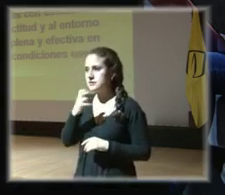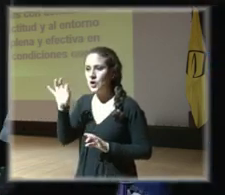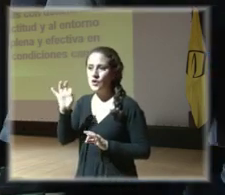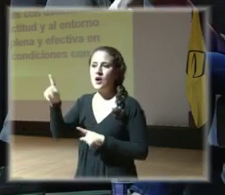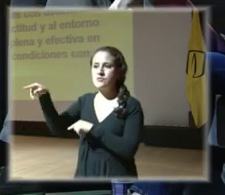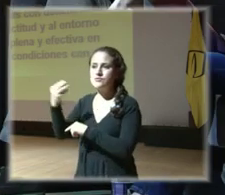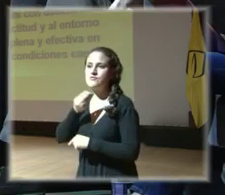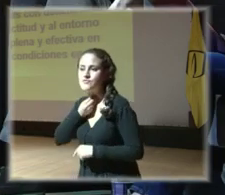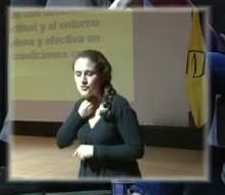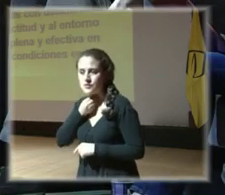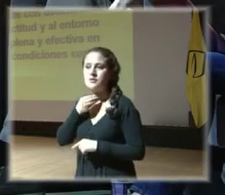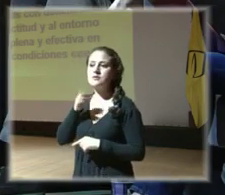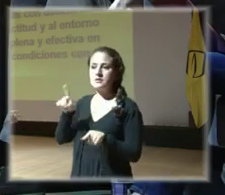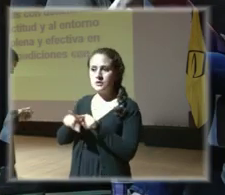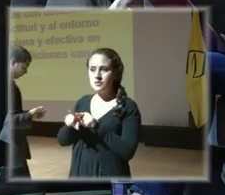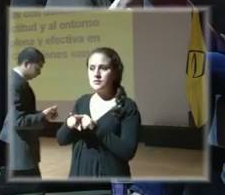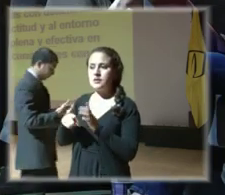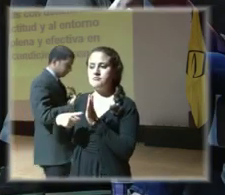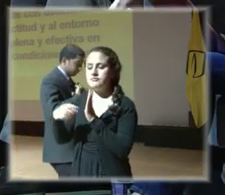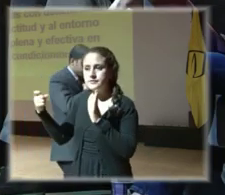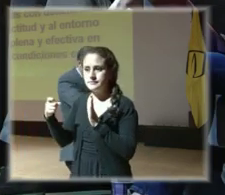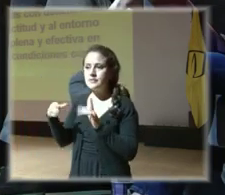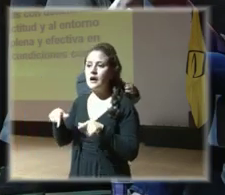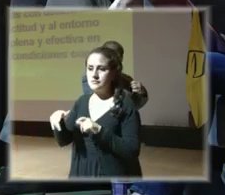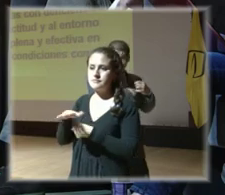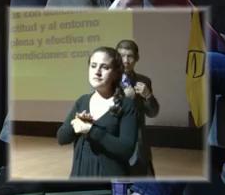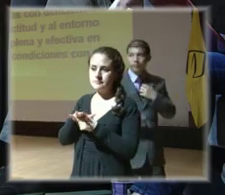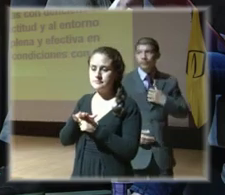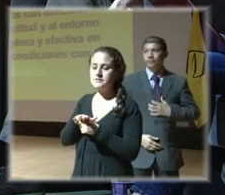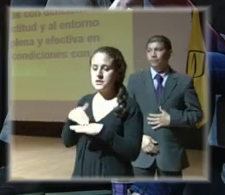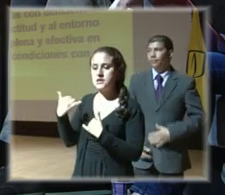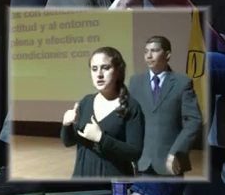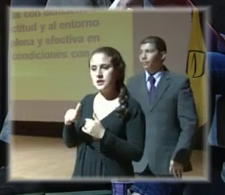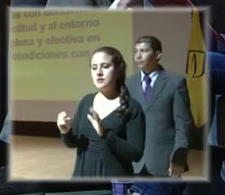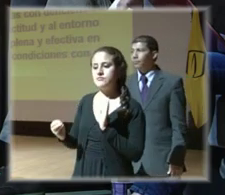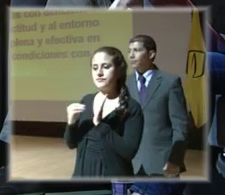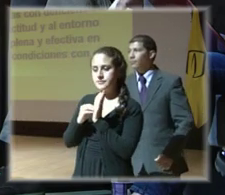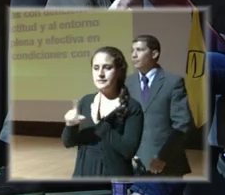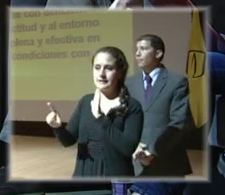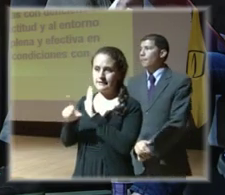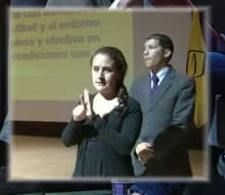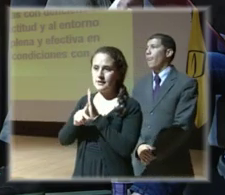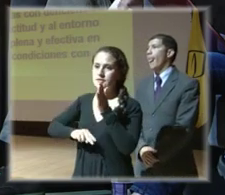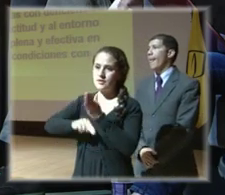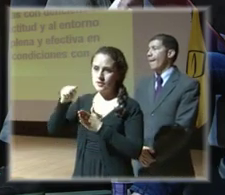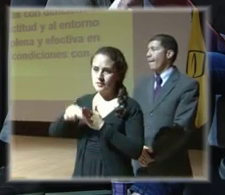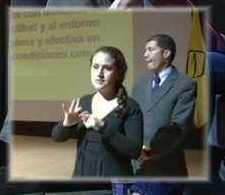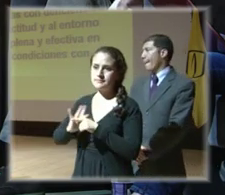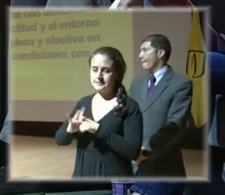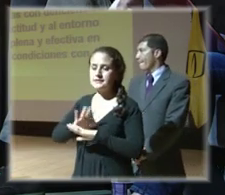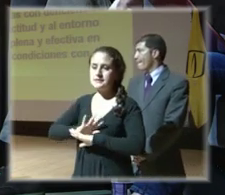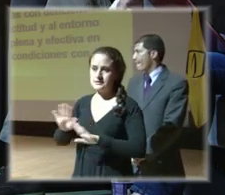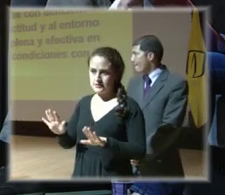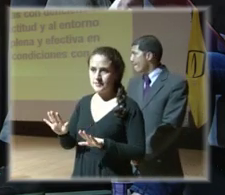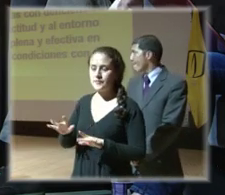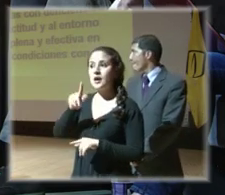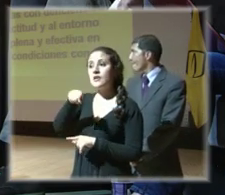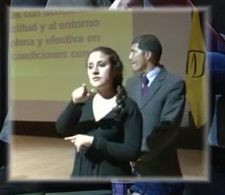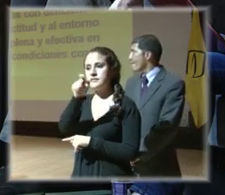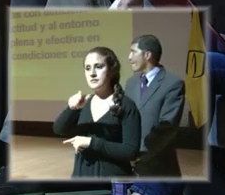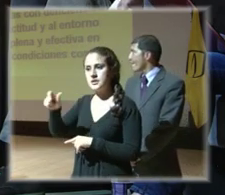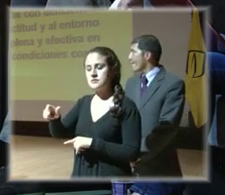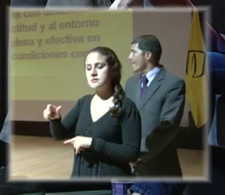mudas. Entonces, en ese ámbito por lo menos ya se ha implementado la ley, la convención, y esas personas